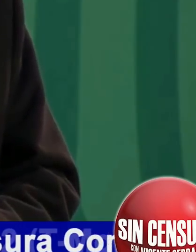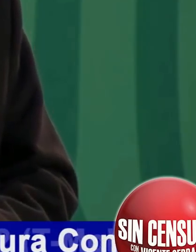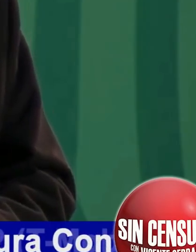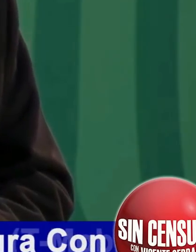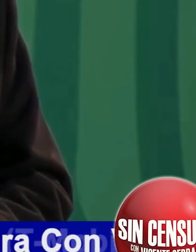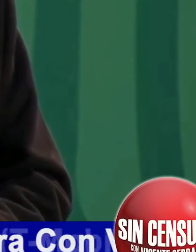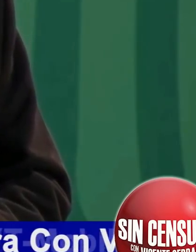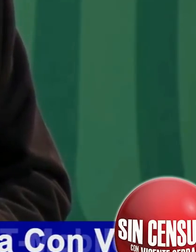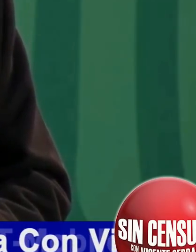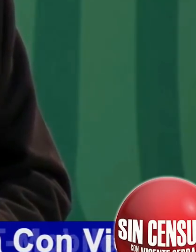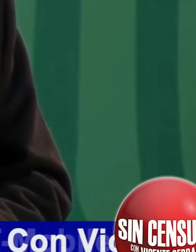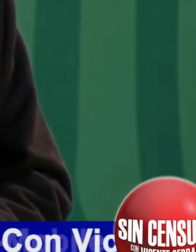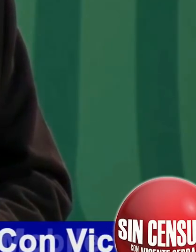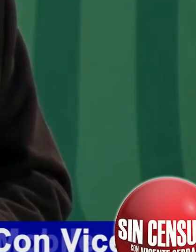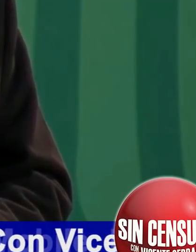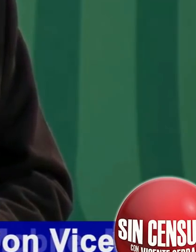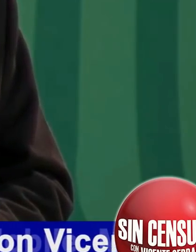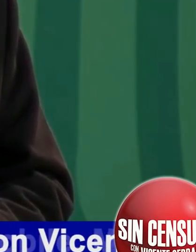hábiles,